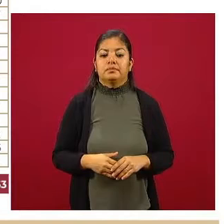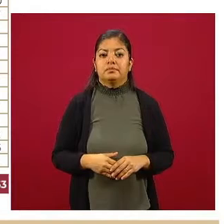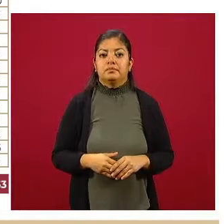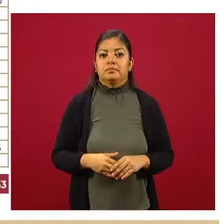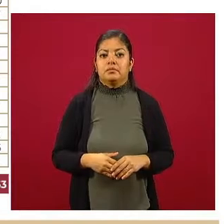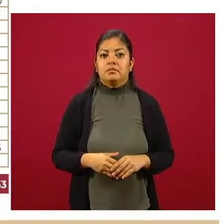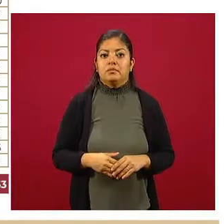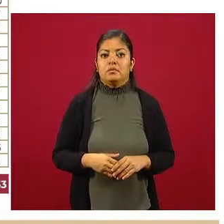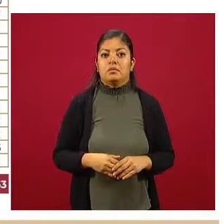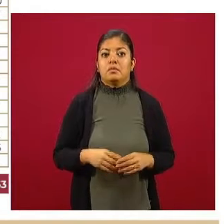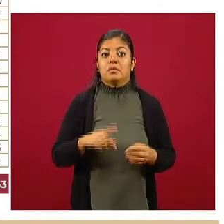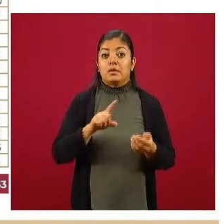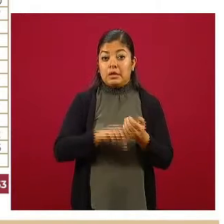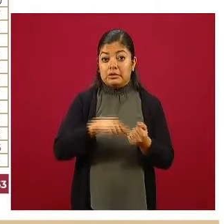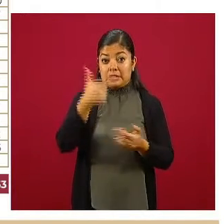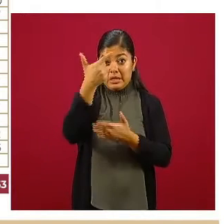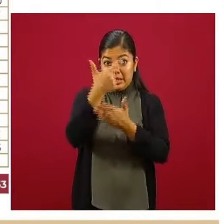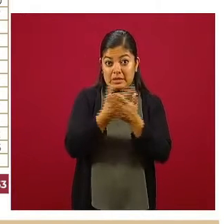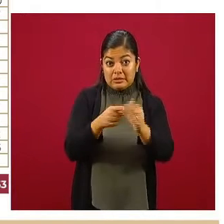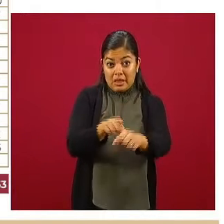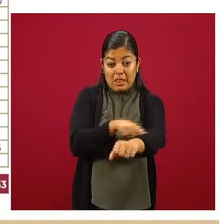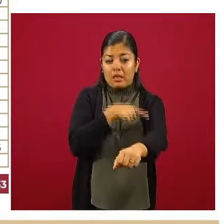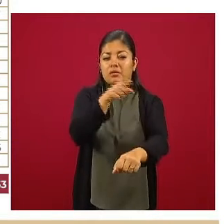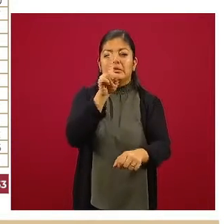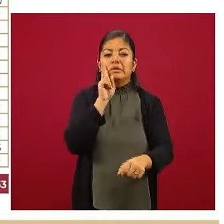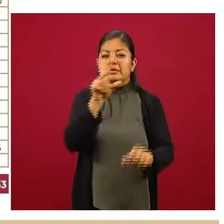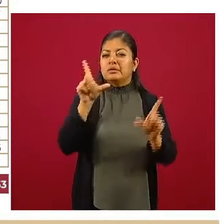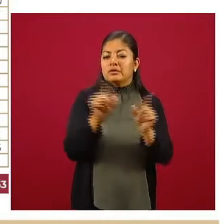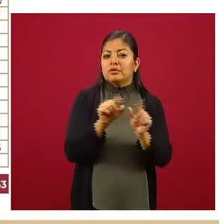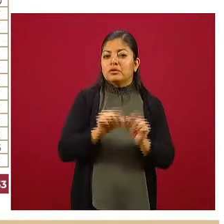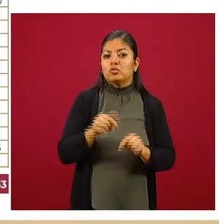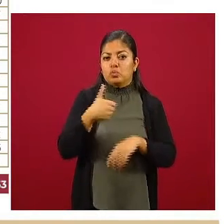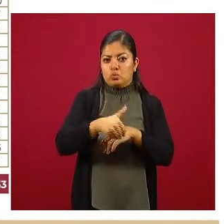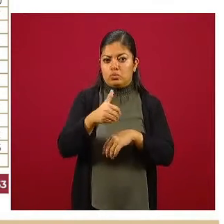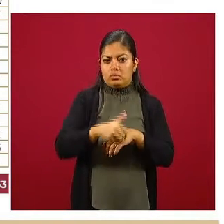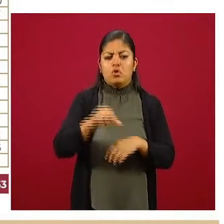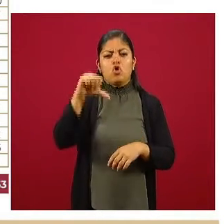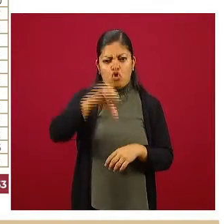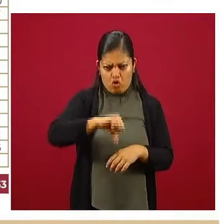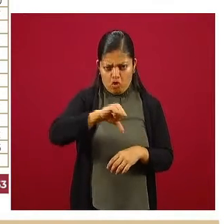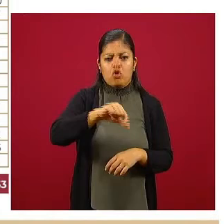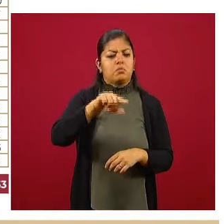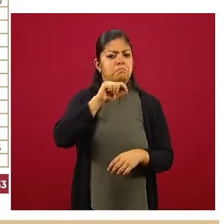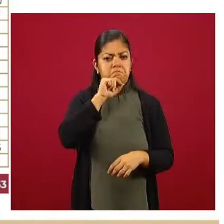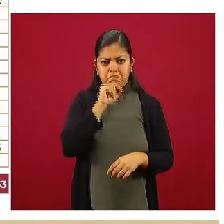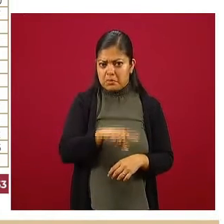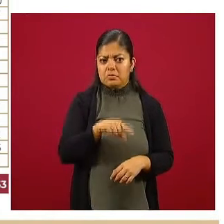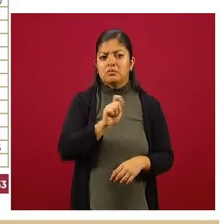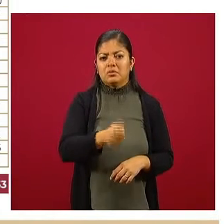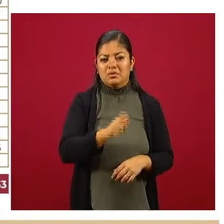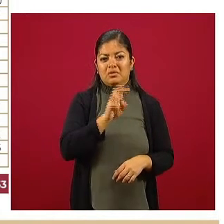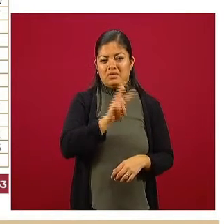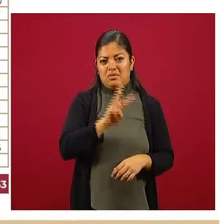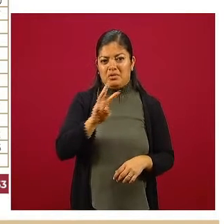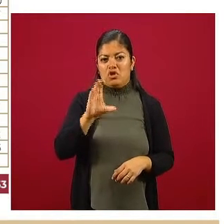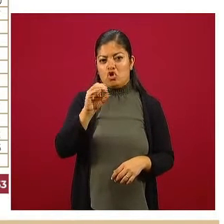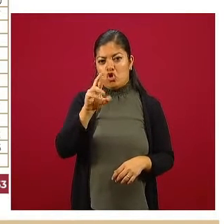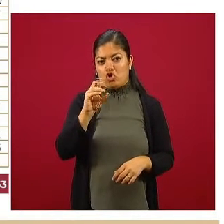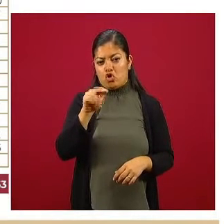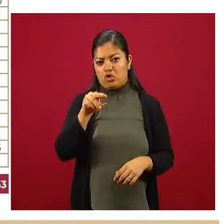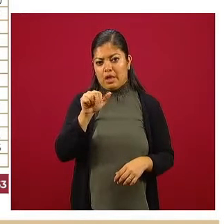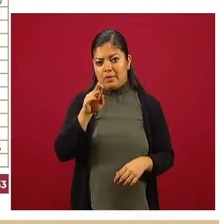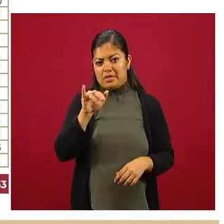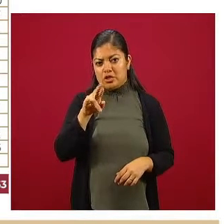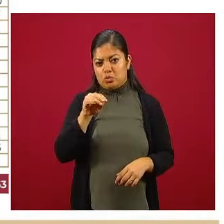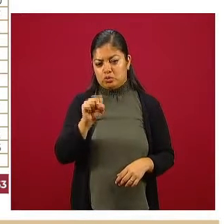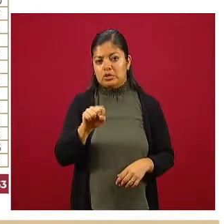No va a estar aquí la lista exhaustiva, vean nada más los números, pero hoy mismo en el sitio coronavirus.gov.mx van a